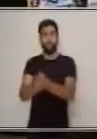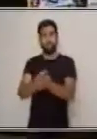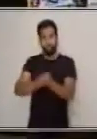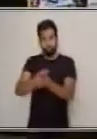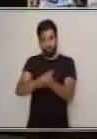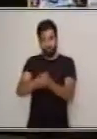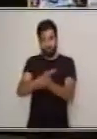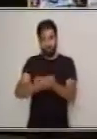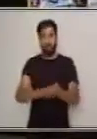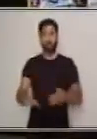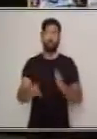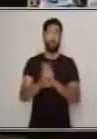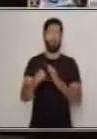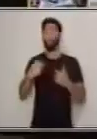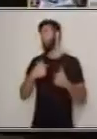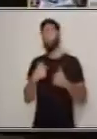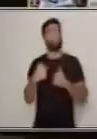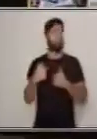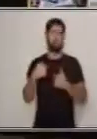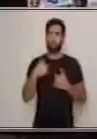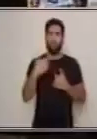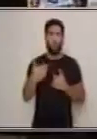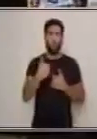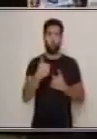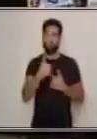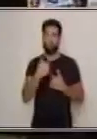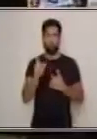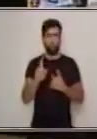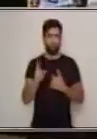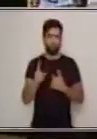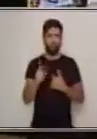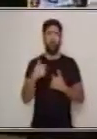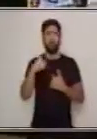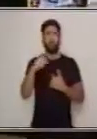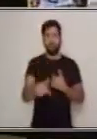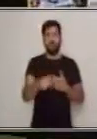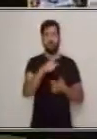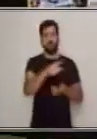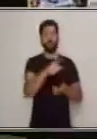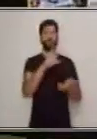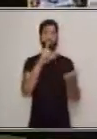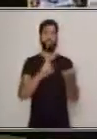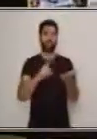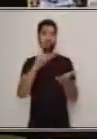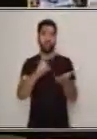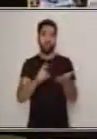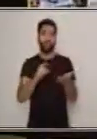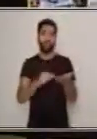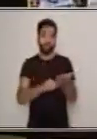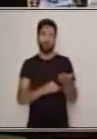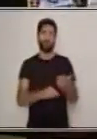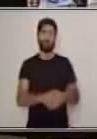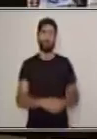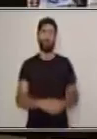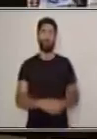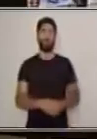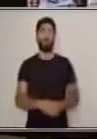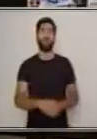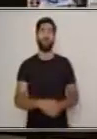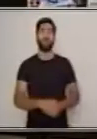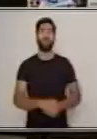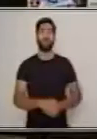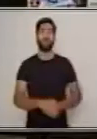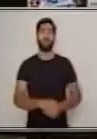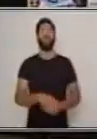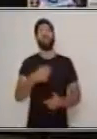jabón, entonces me frotaré muy bien con suficiente gel mis manos. Vamos a iniciar.